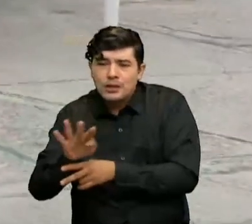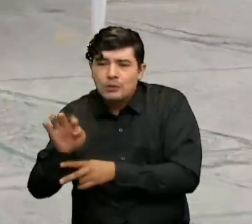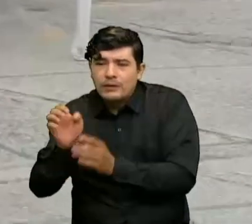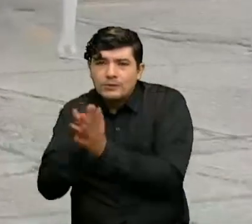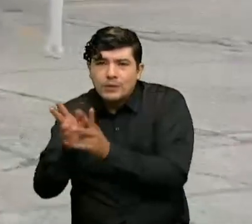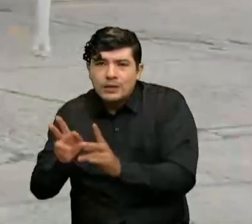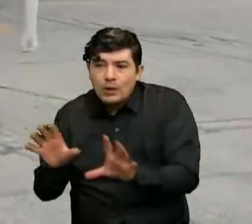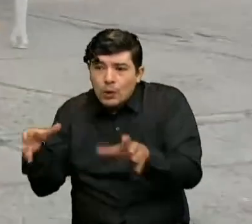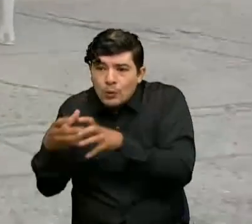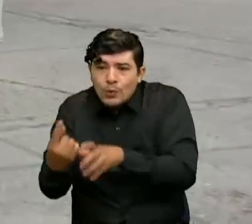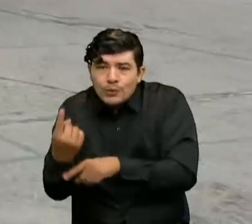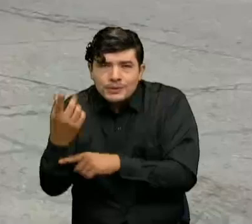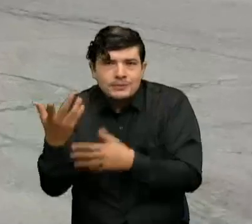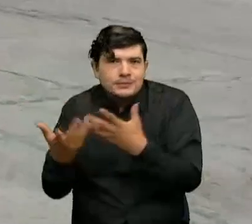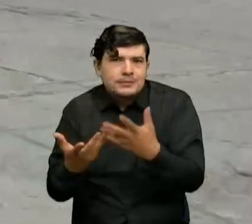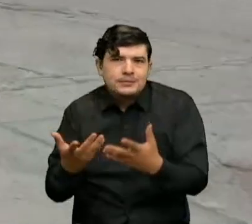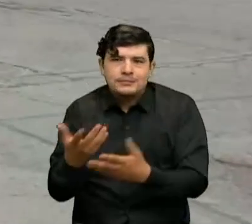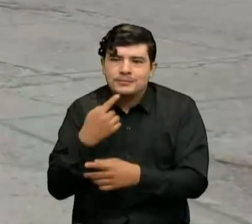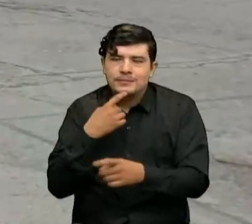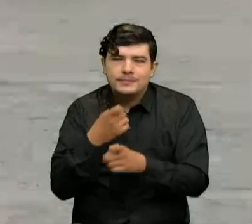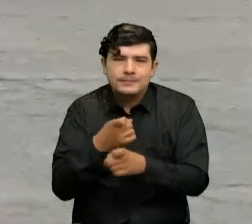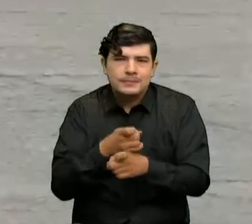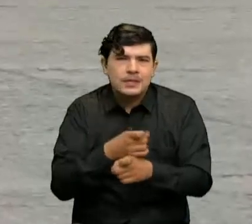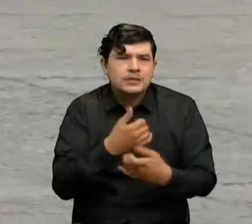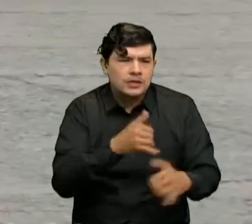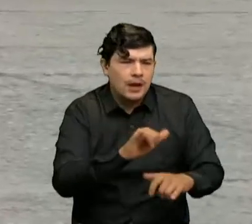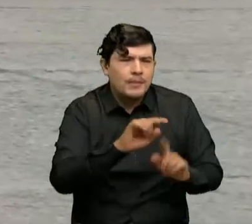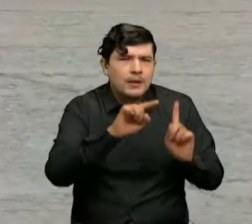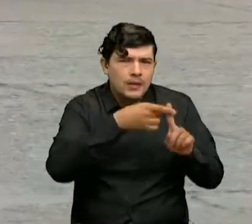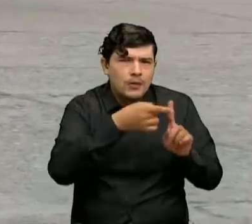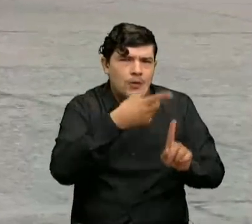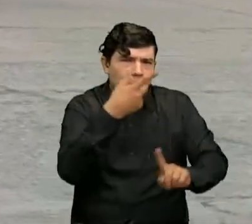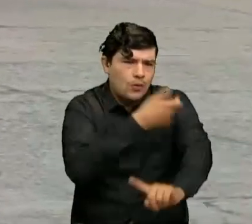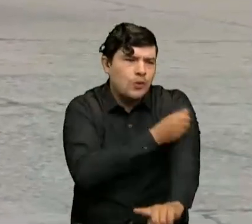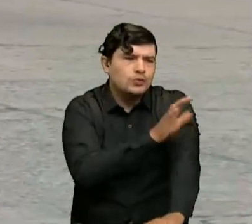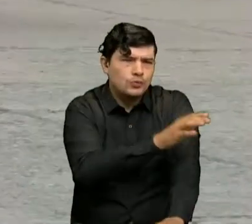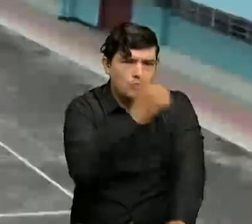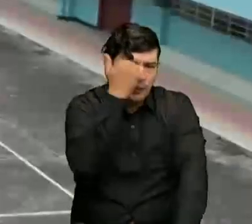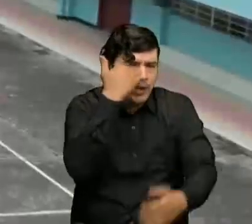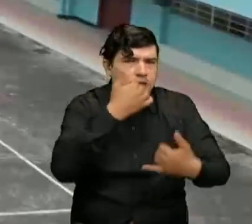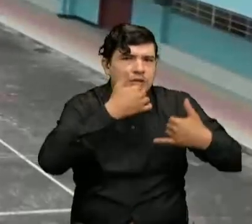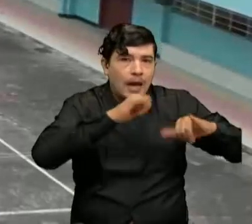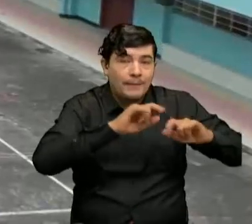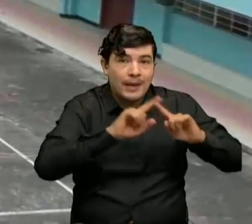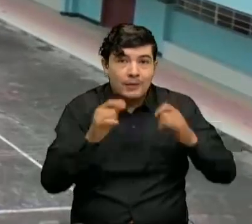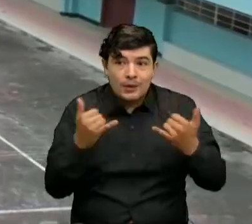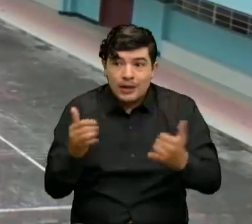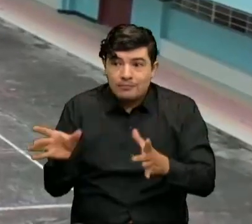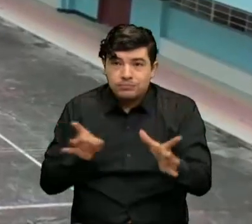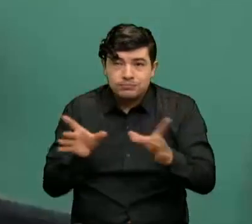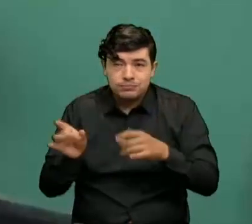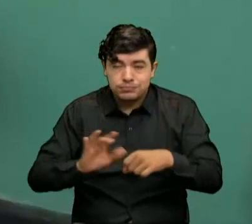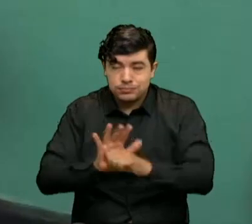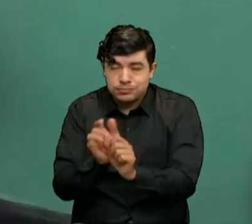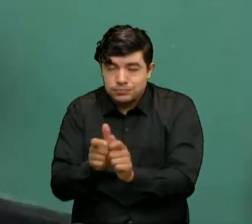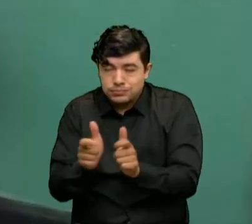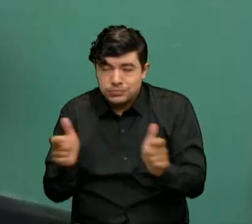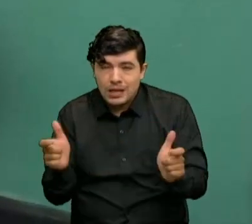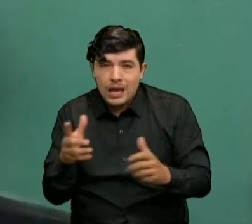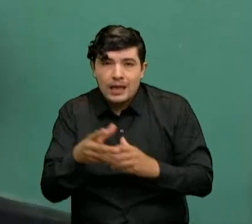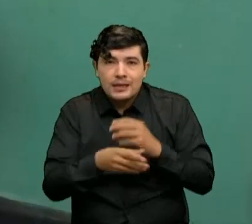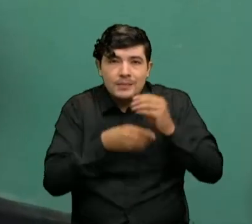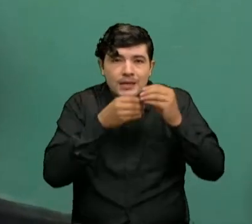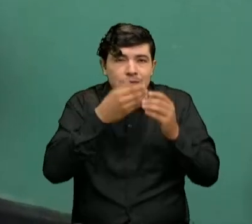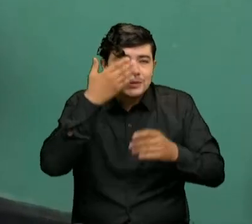docentes de la provincia ya están vacunados con una primera dosis el alto número de contagios por kobe 19 y la falta de claridad en la